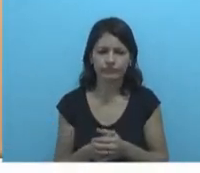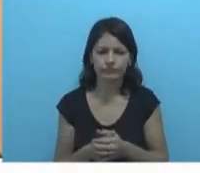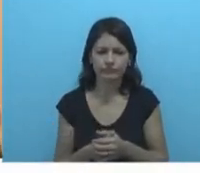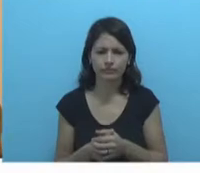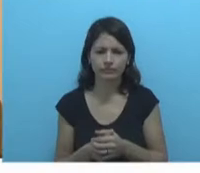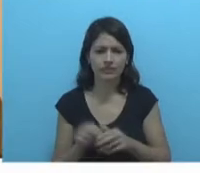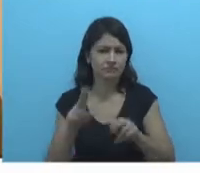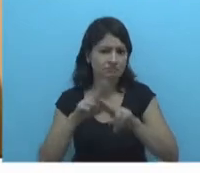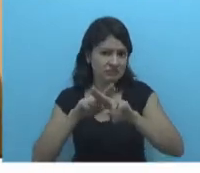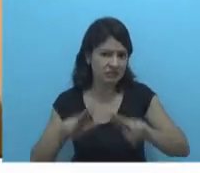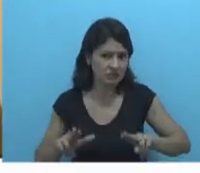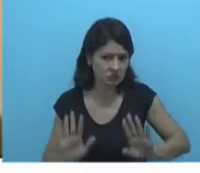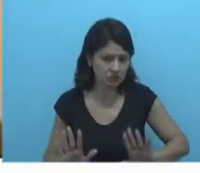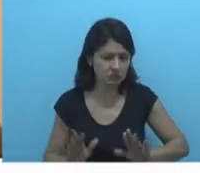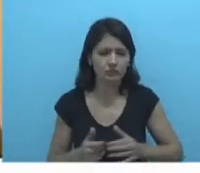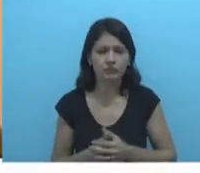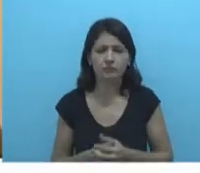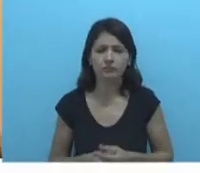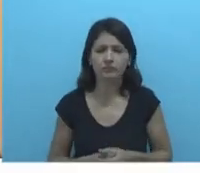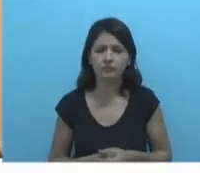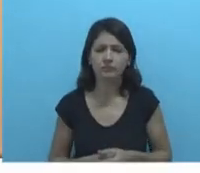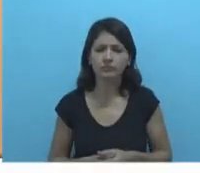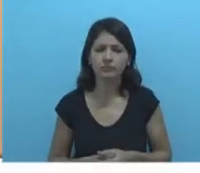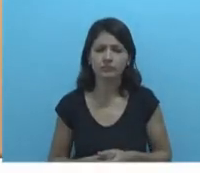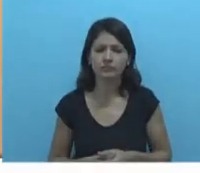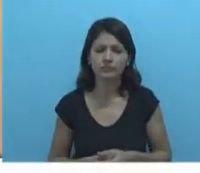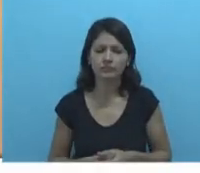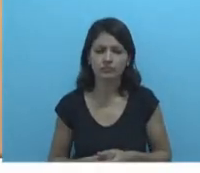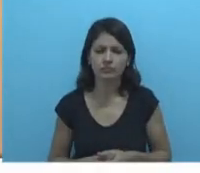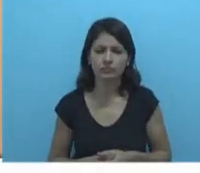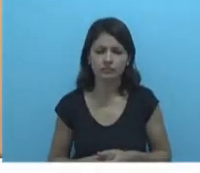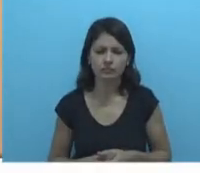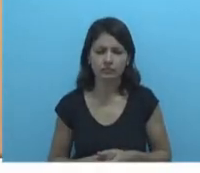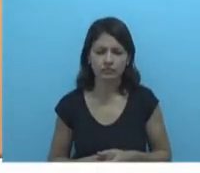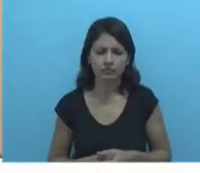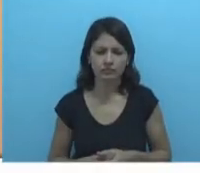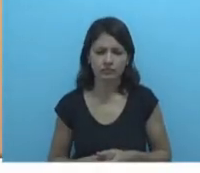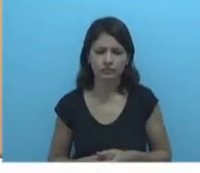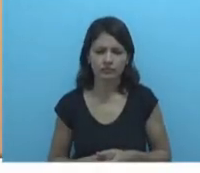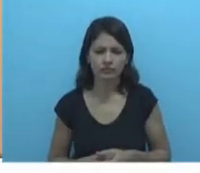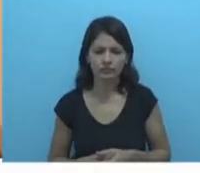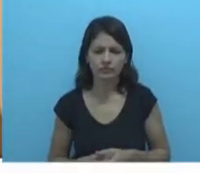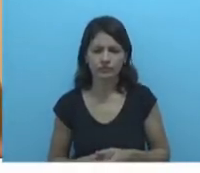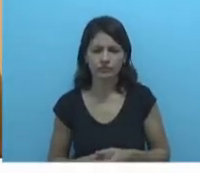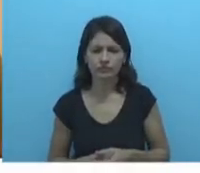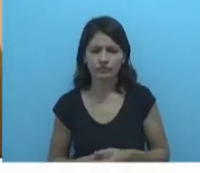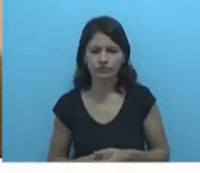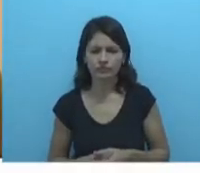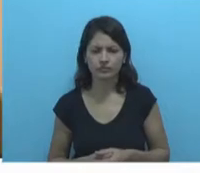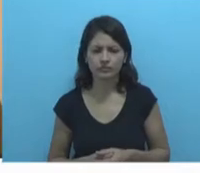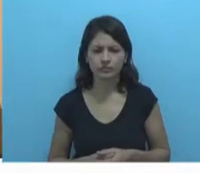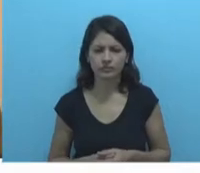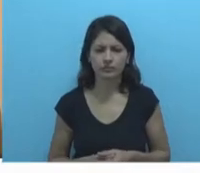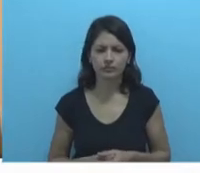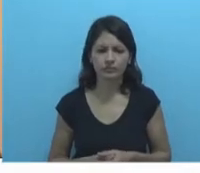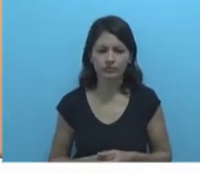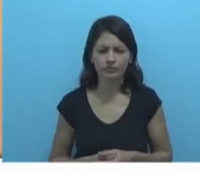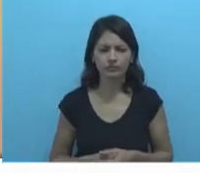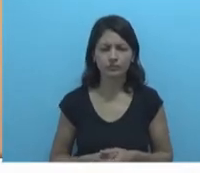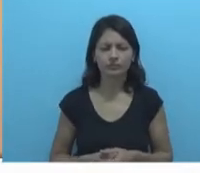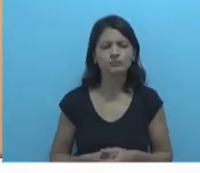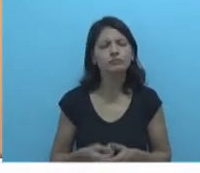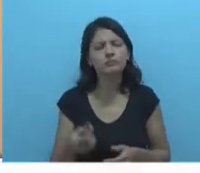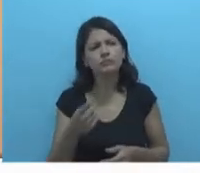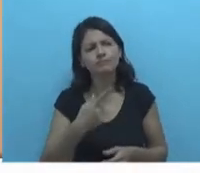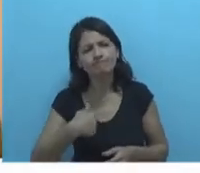que determinar es el análisis de los costos que tienen estas empresas y cómo es los